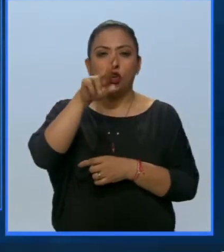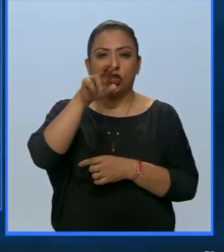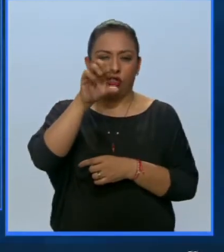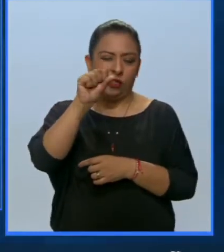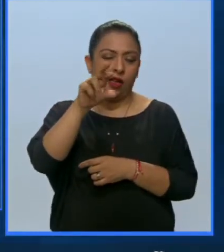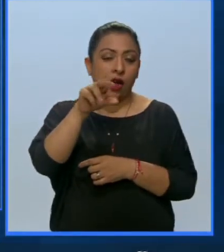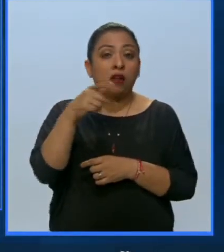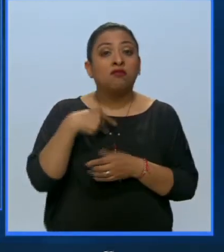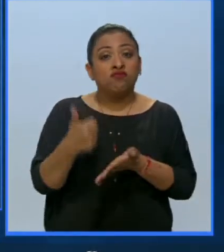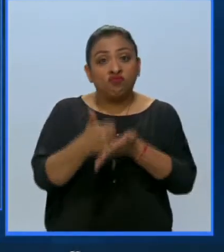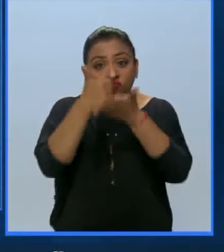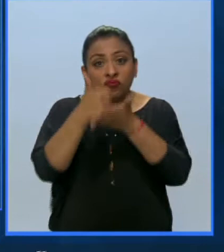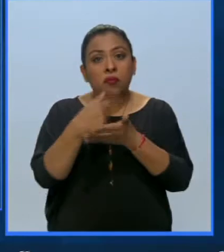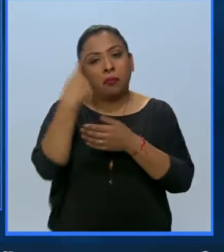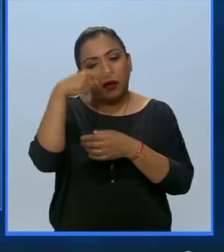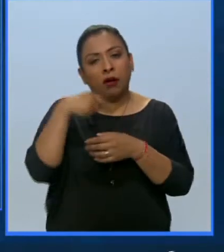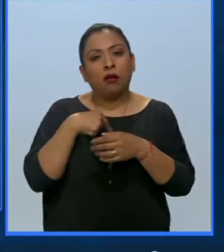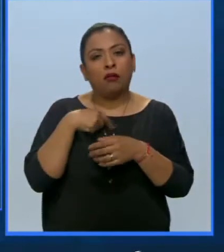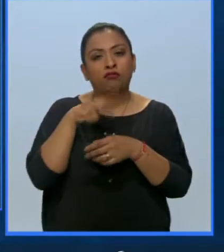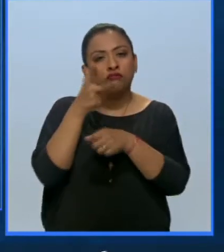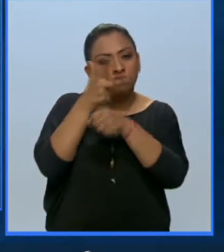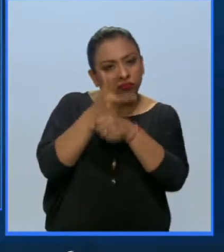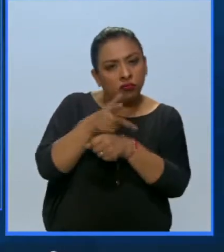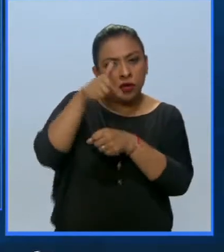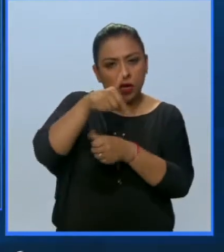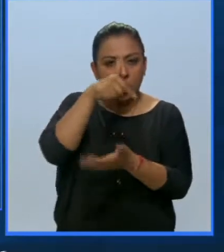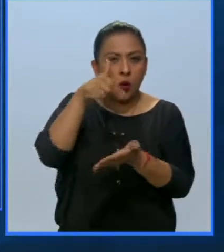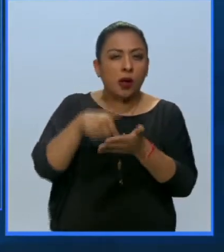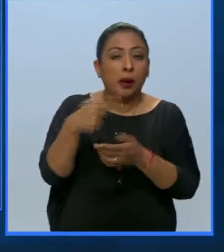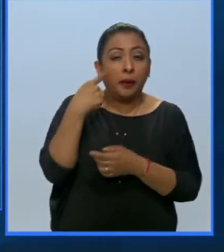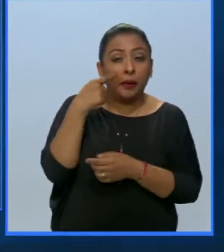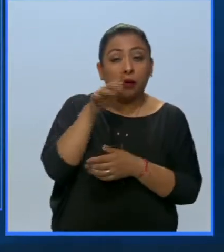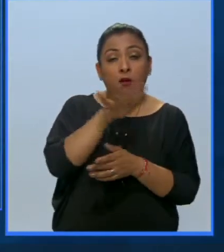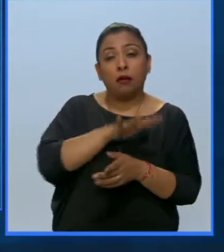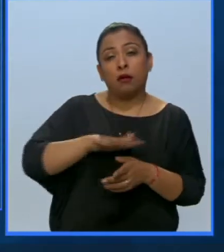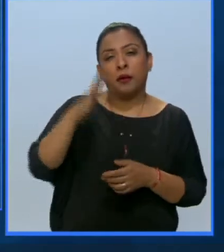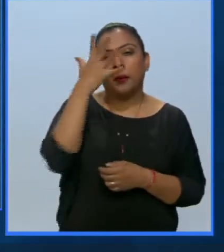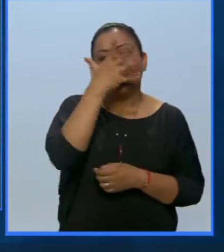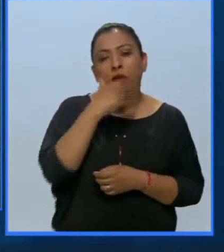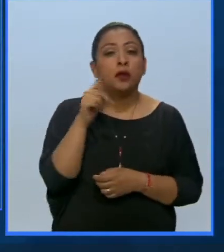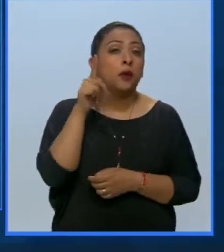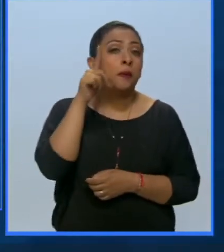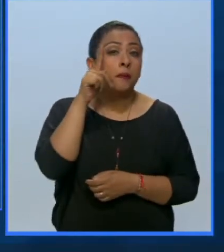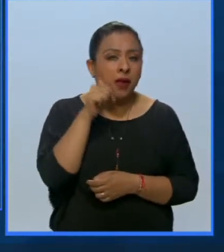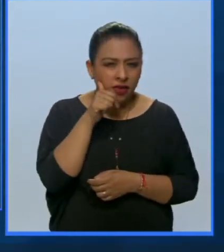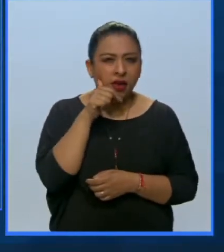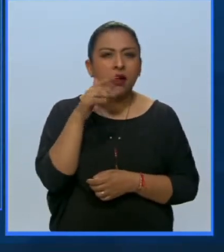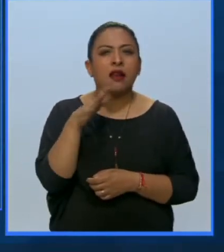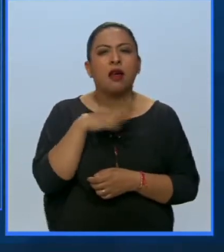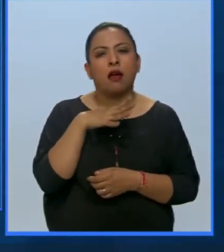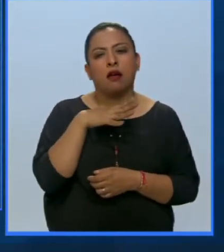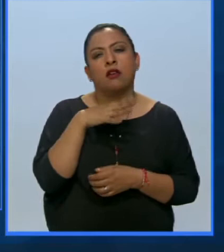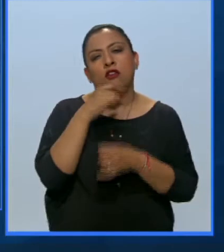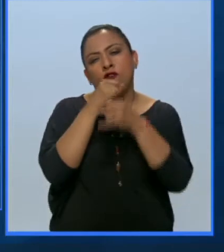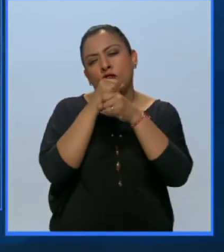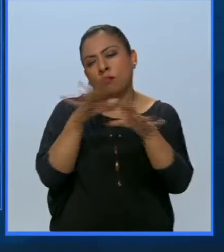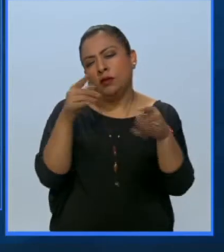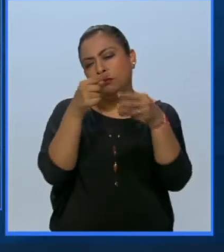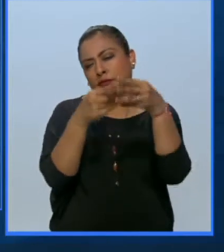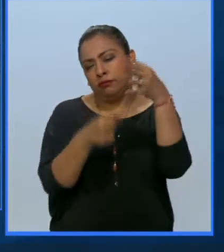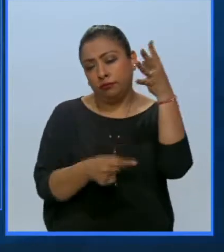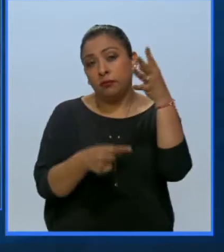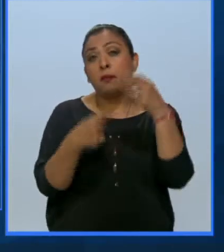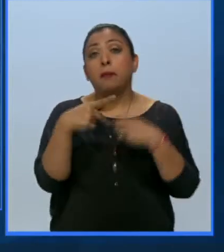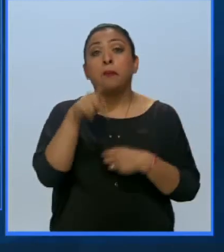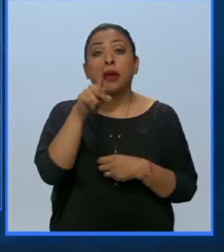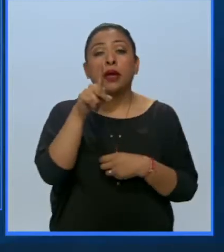las facilidades para transmitir desde este lugar para tener esta hermosa vista. Y el día de mañana vamos a tener para todos ustedes mucha información,